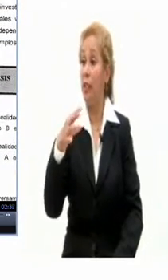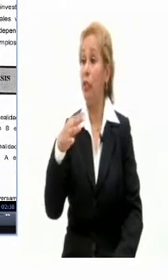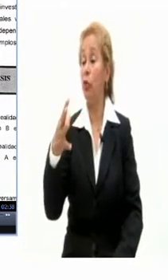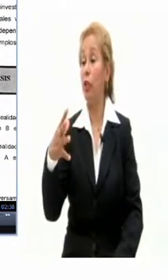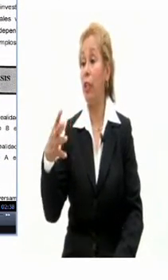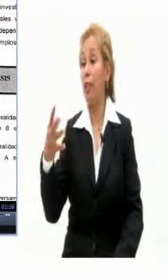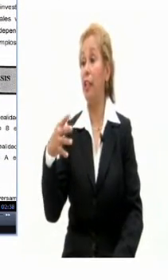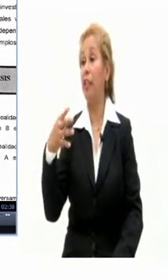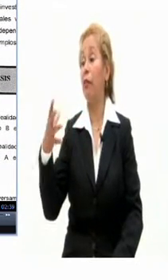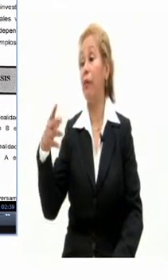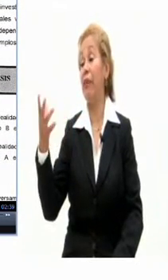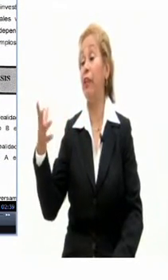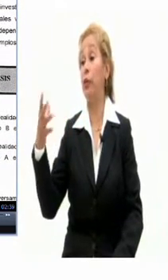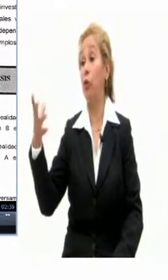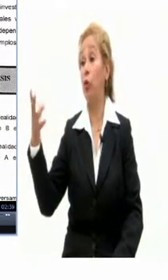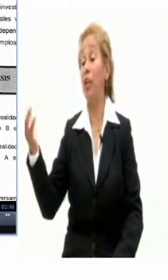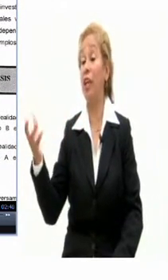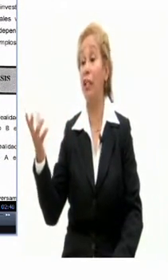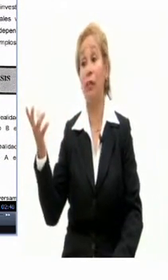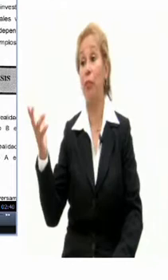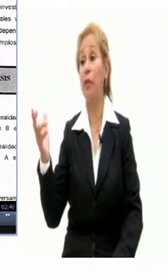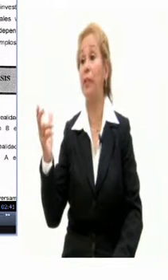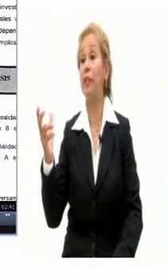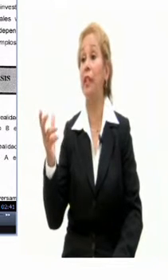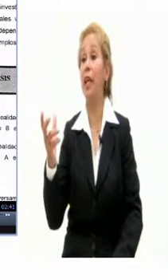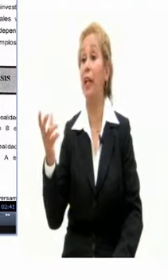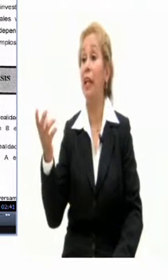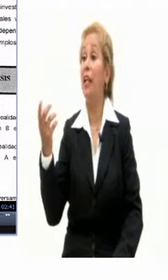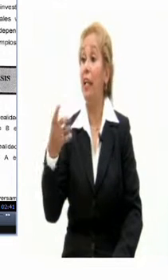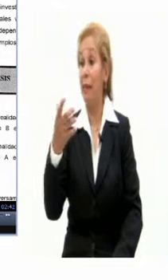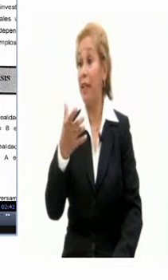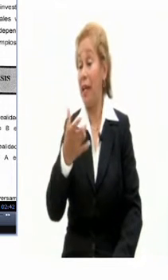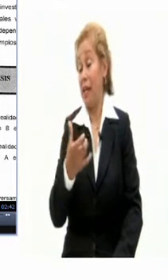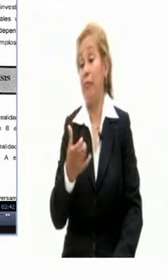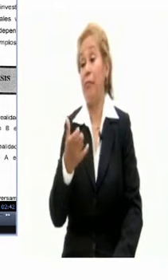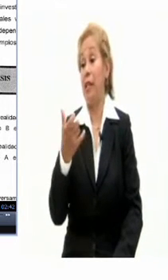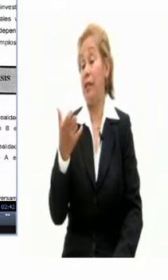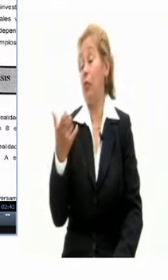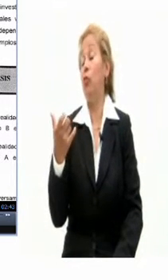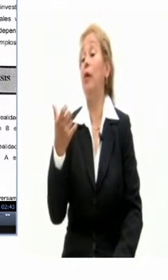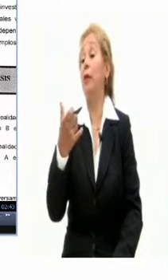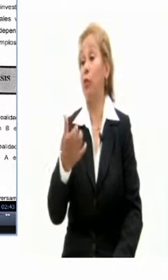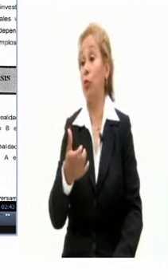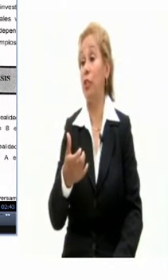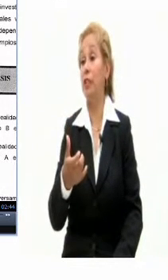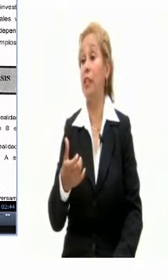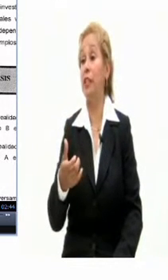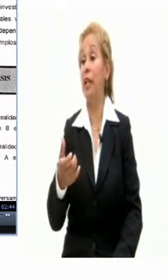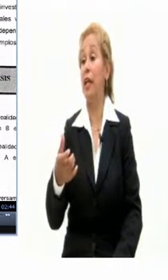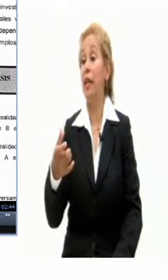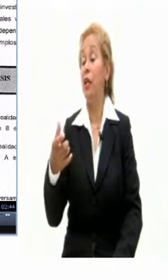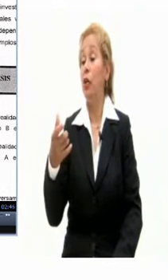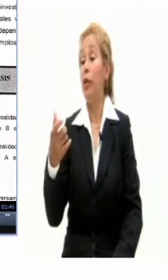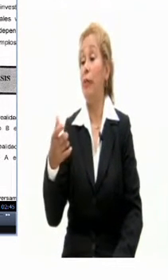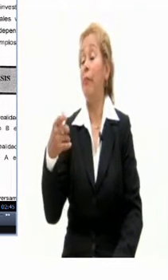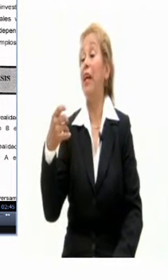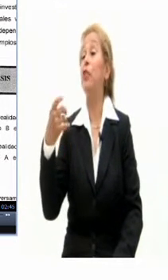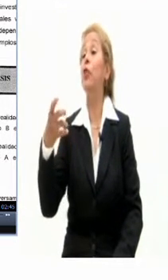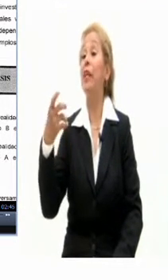¿no? Dentro de esta fenomenología que se puede presentar, le va a dar una mayor